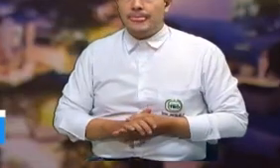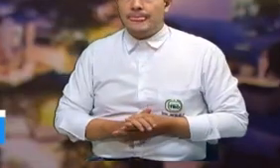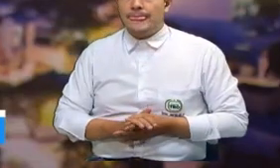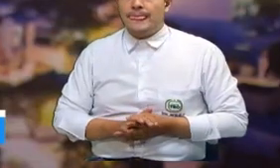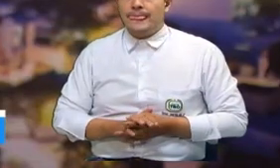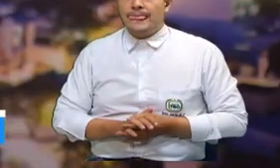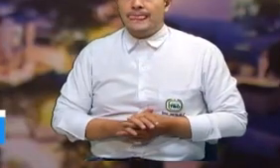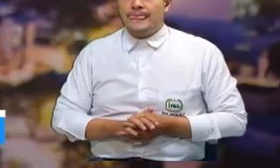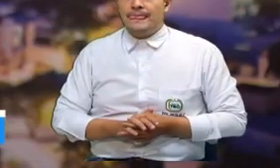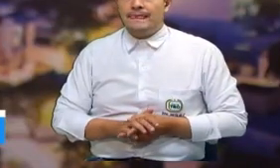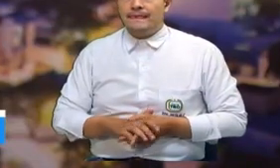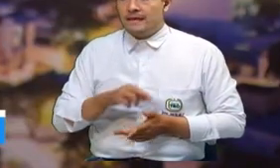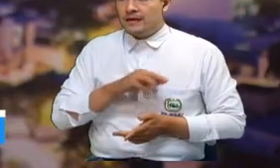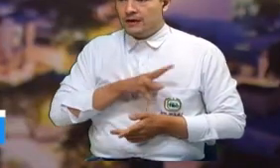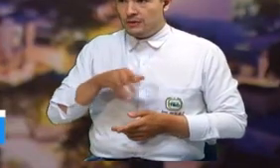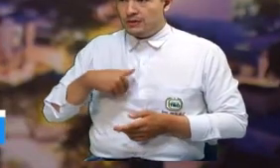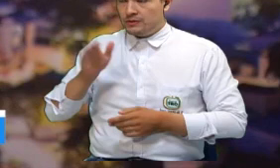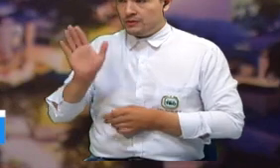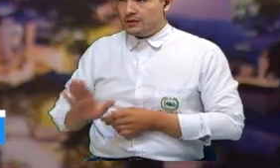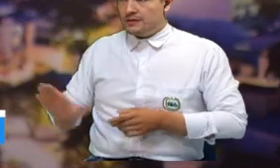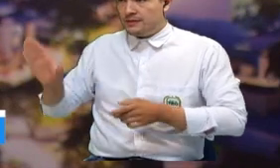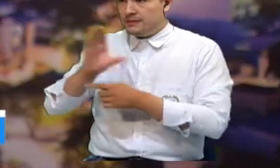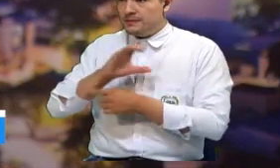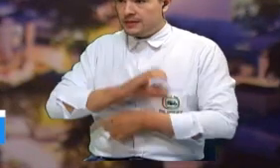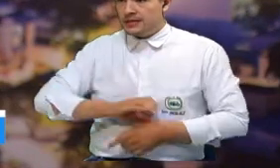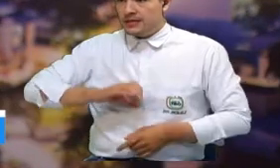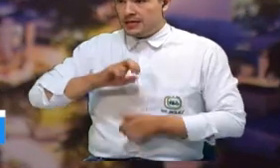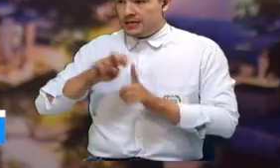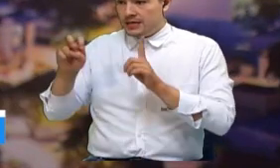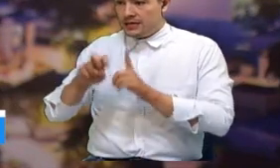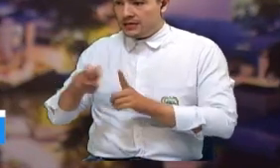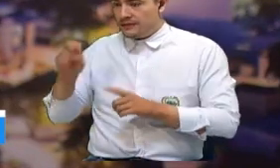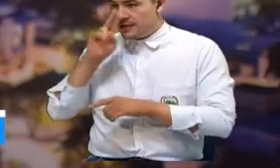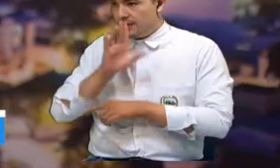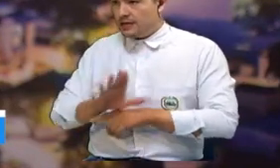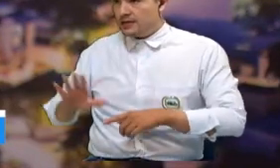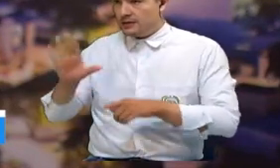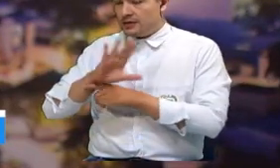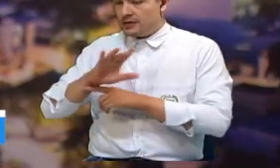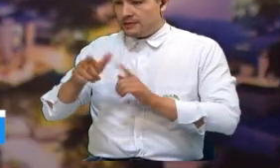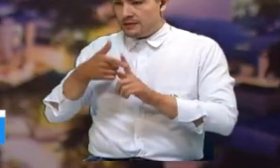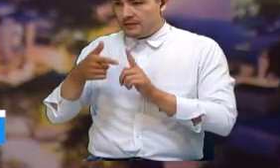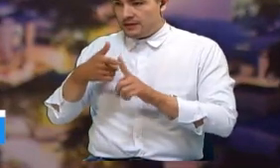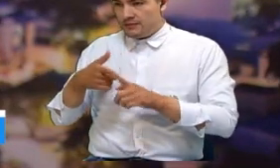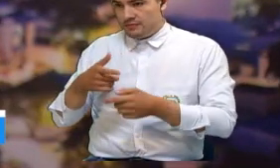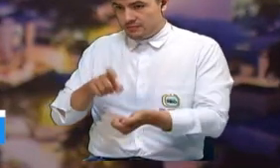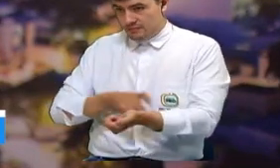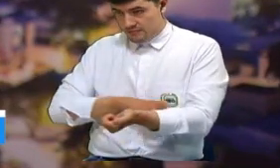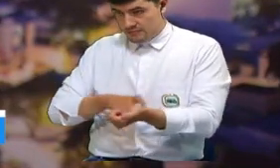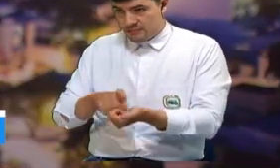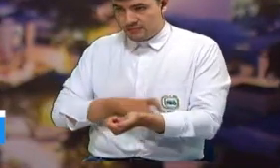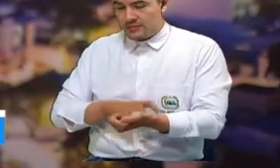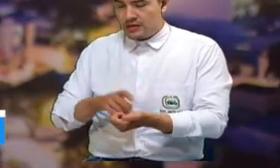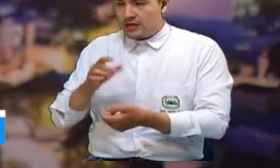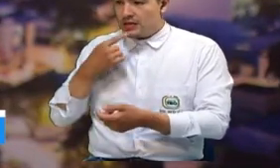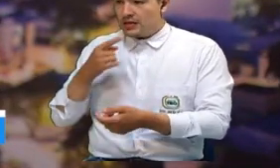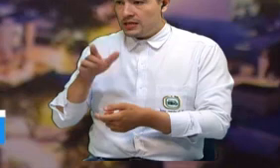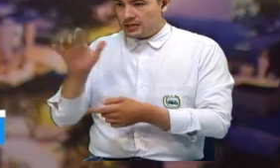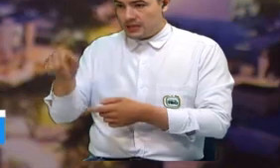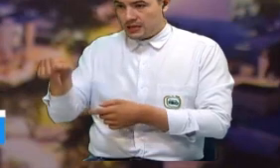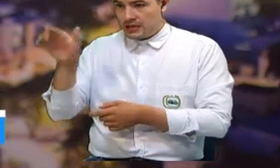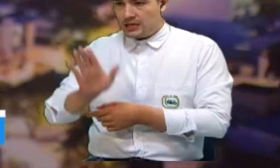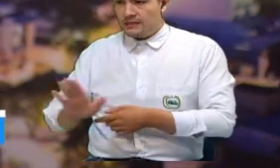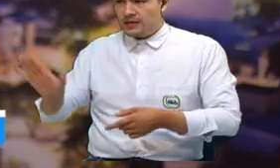departamento pues se caracteriza mucho a nivel nacional, primero por el temperamento, el carácter y también porque dice ser un